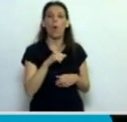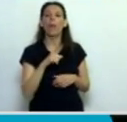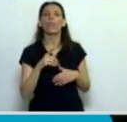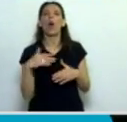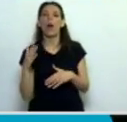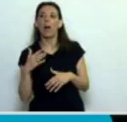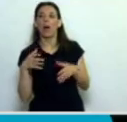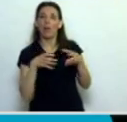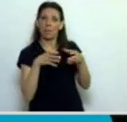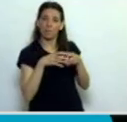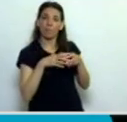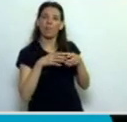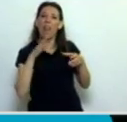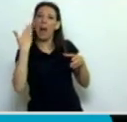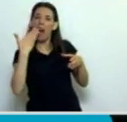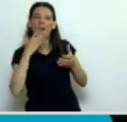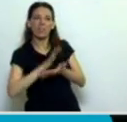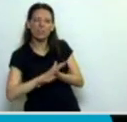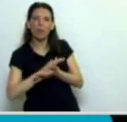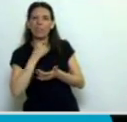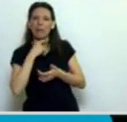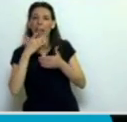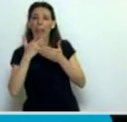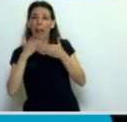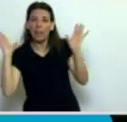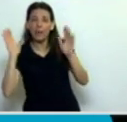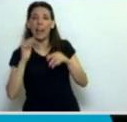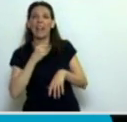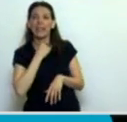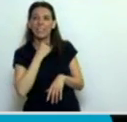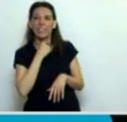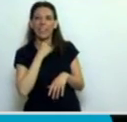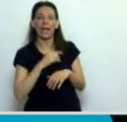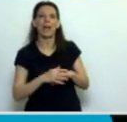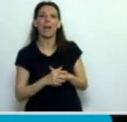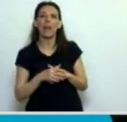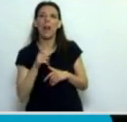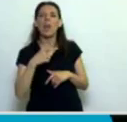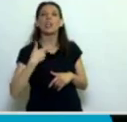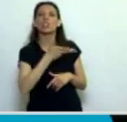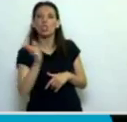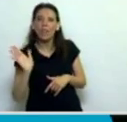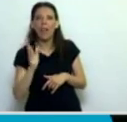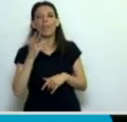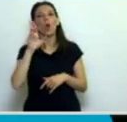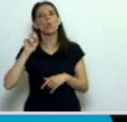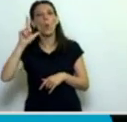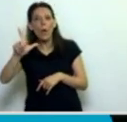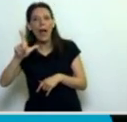derecha conservadora, plantean que van a liberar de retenciones a pedido de la sociedad rural argentina